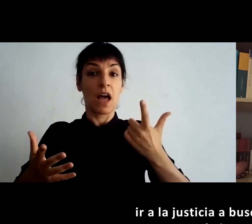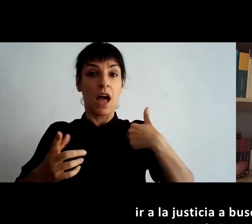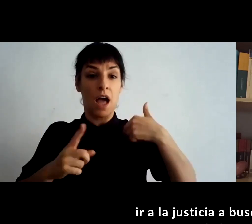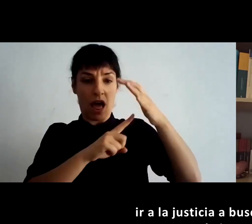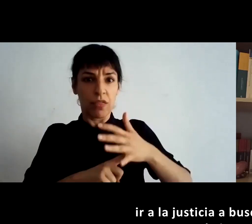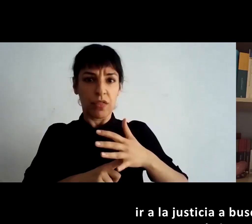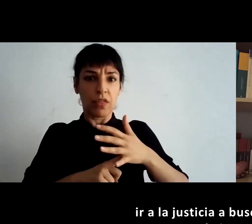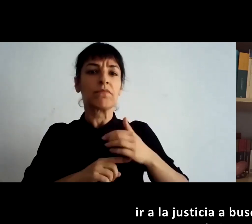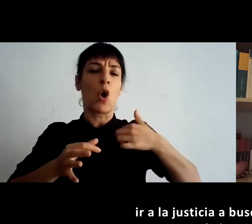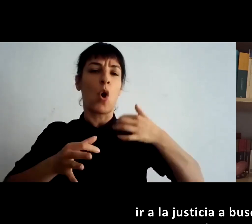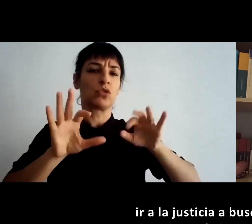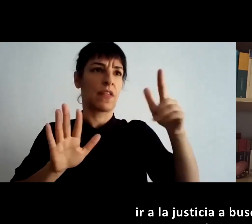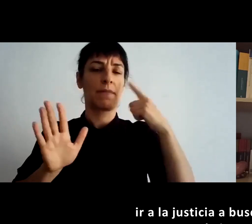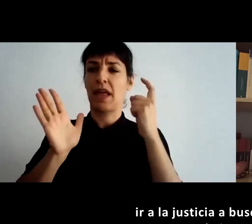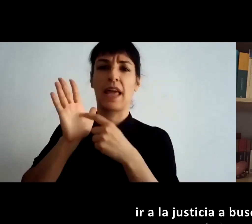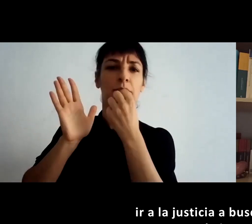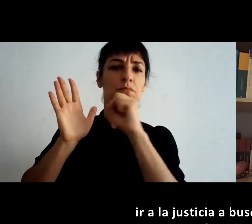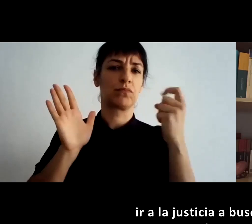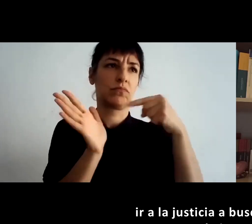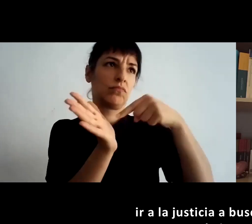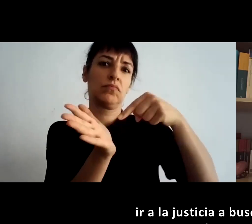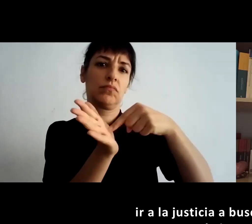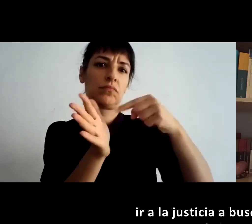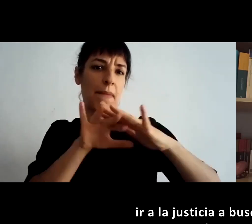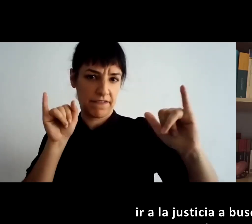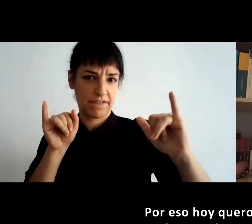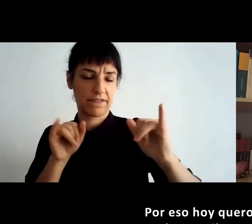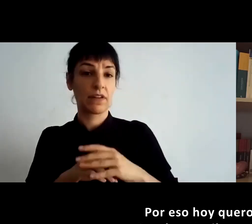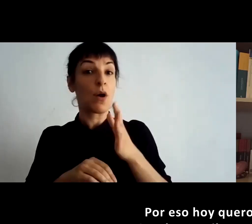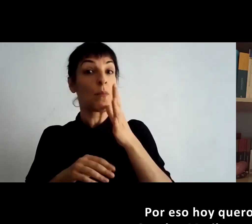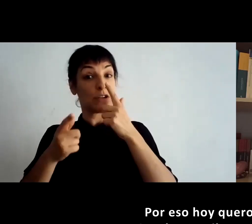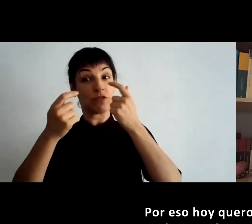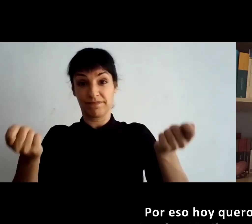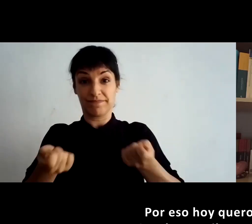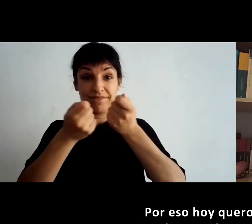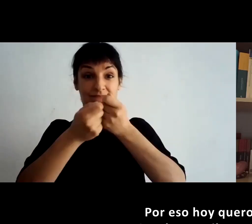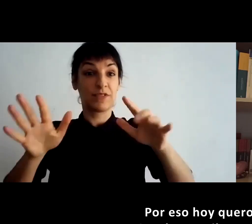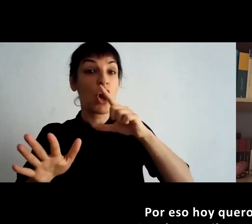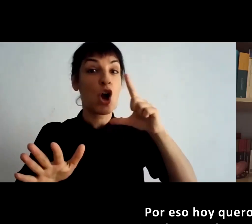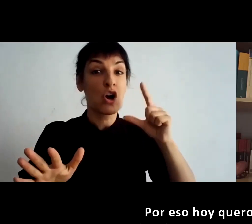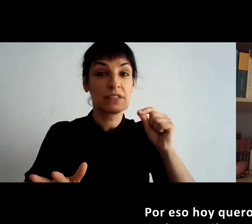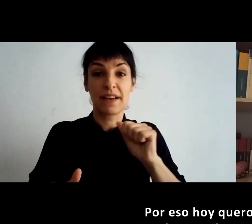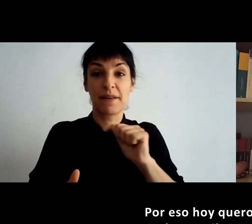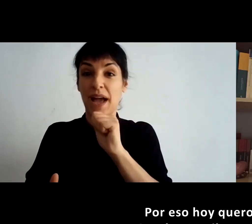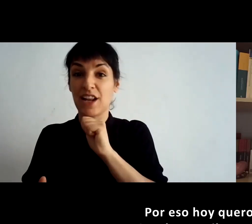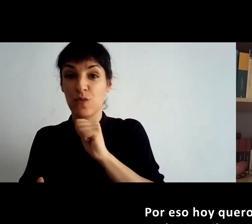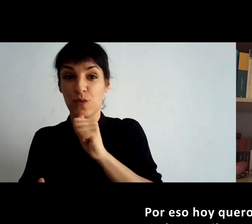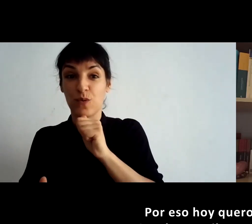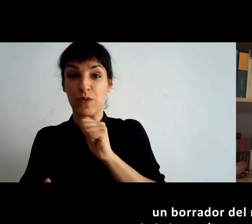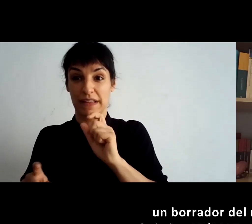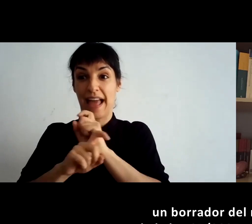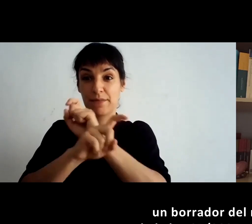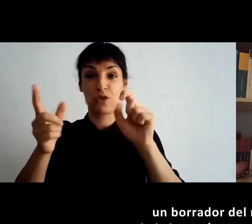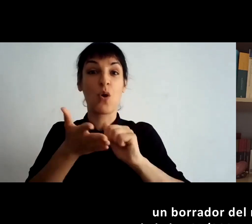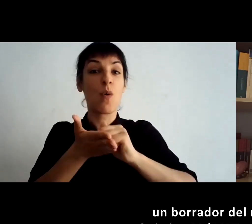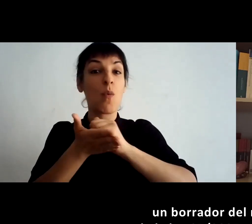buscar reparación en caso de incumplimiento. Por eso hoy quiero anunciaros, Concha, Mariluz, que ya tenemos un borrador